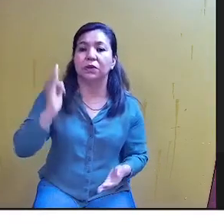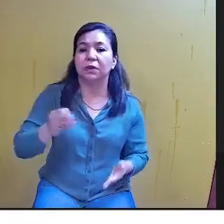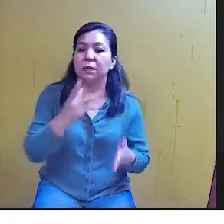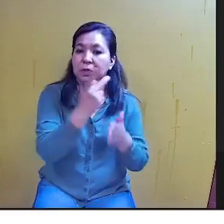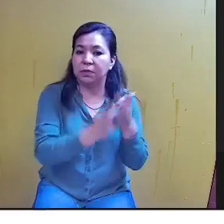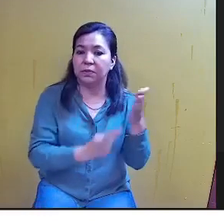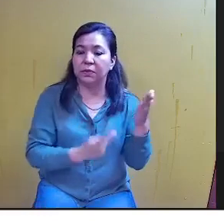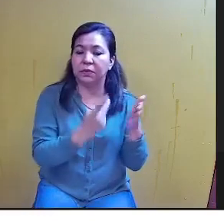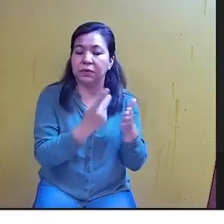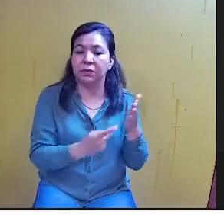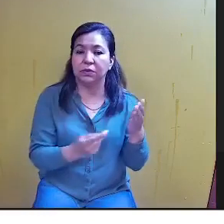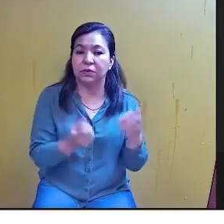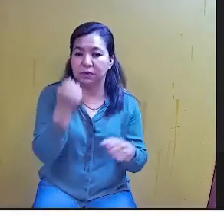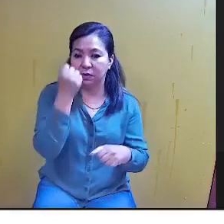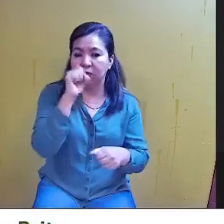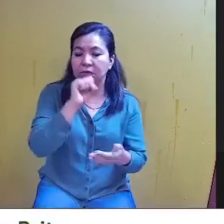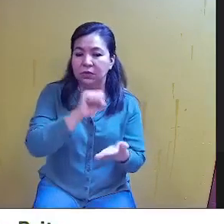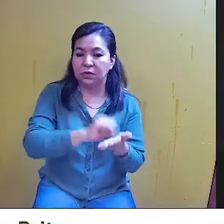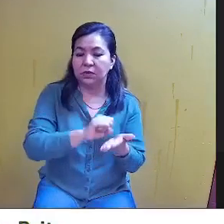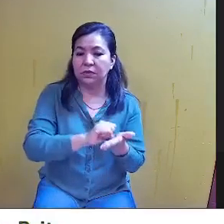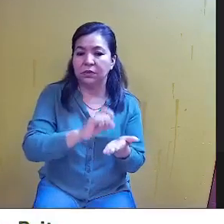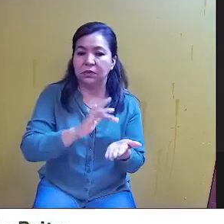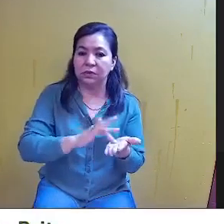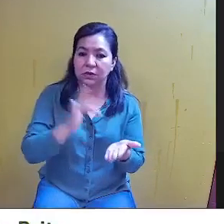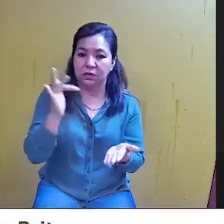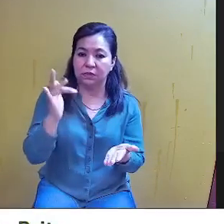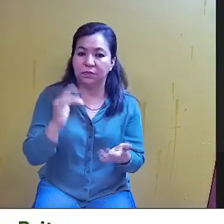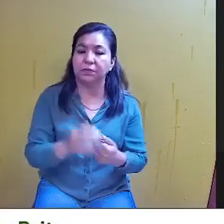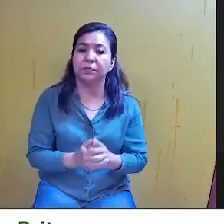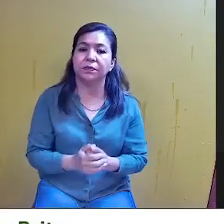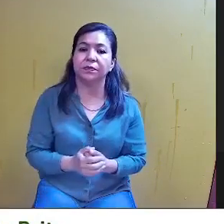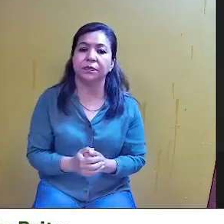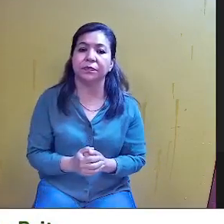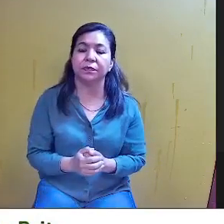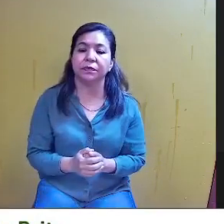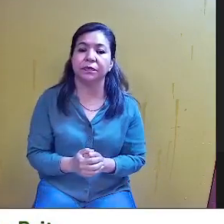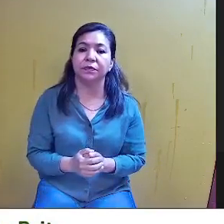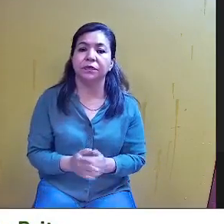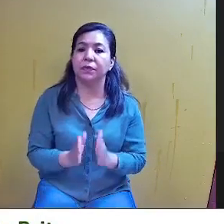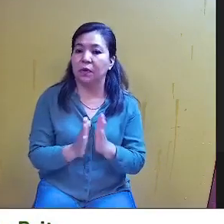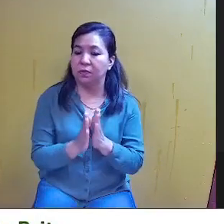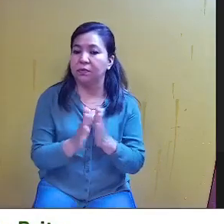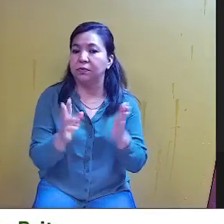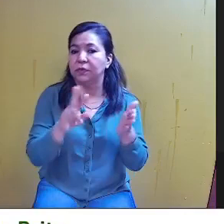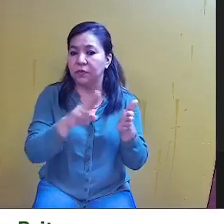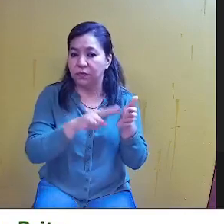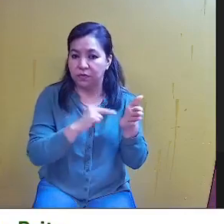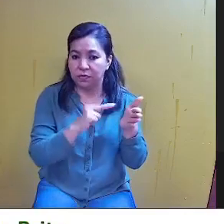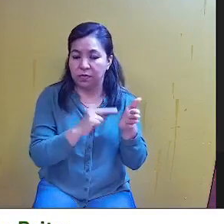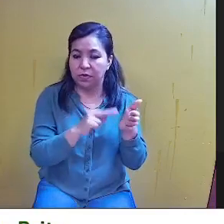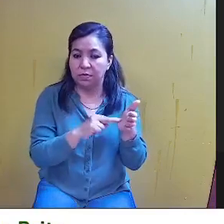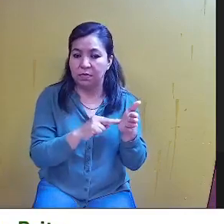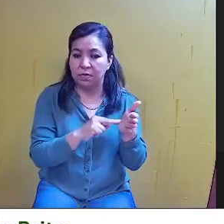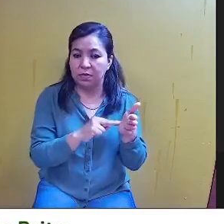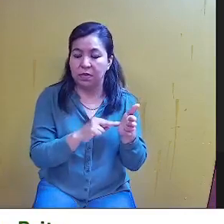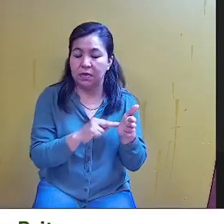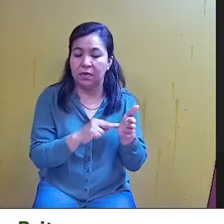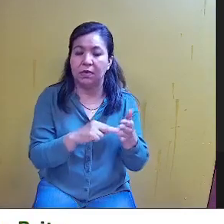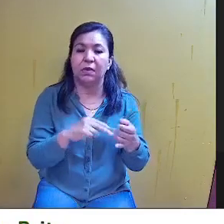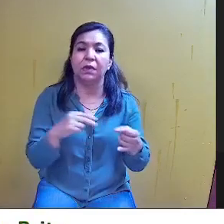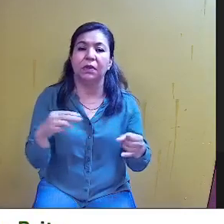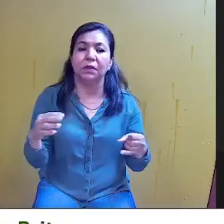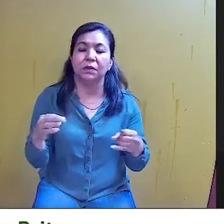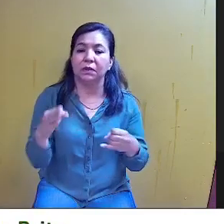Muchas gracias, señor secretario. Entonces, por favor, sírvase a recabar las firmas a la conclusión de la presente sesión para